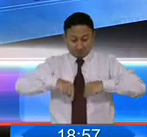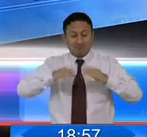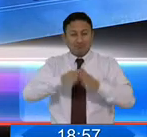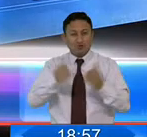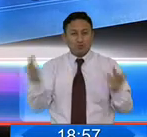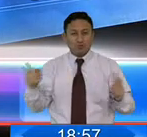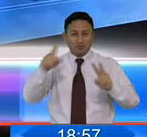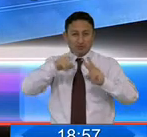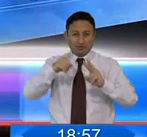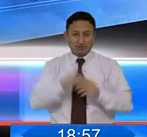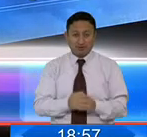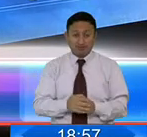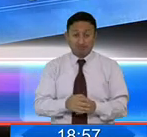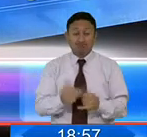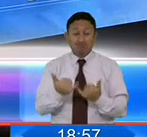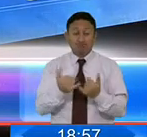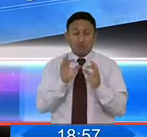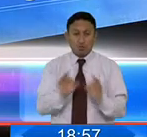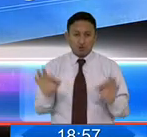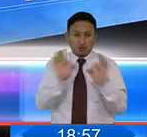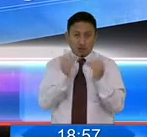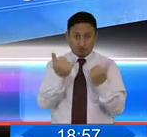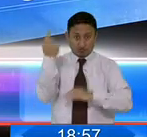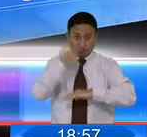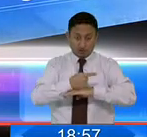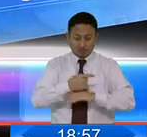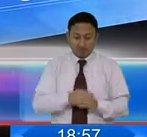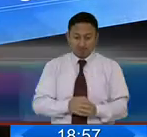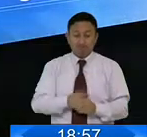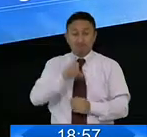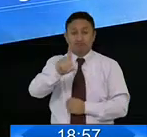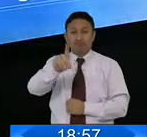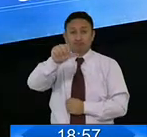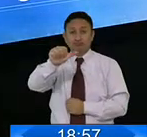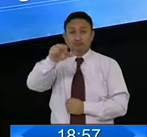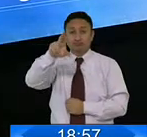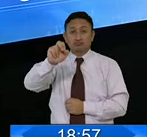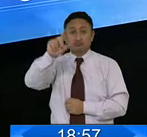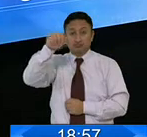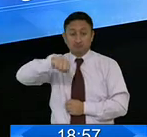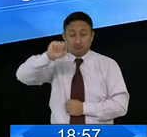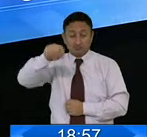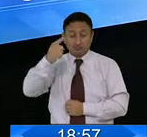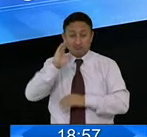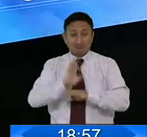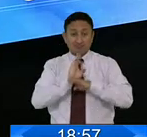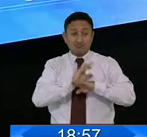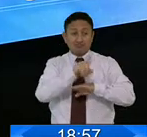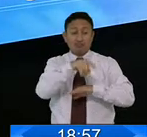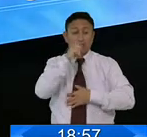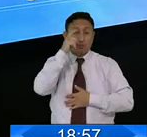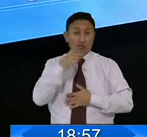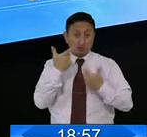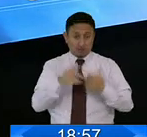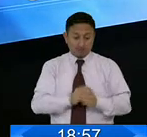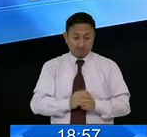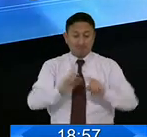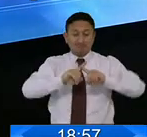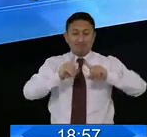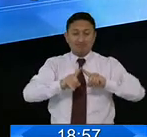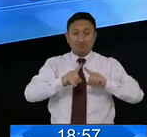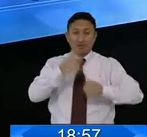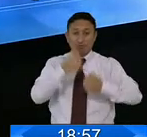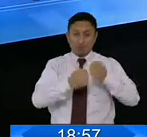TV, lo más destacado del día. Daniel Salcedo rindió su primera versión ante la Fiscalía por varios delitos que se investigan en